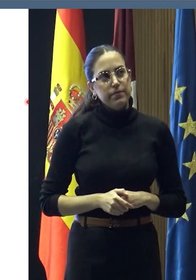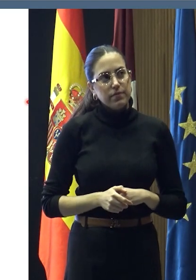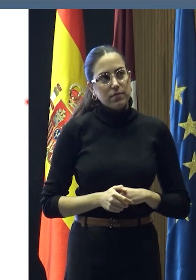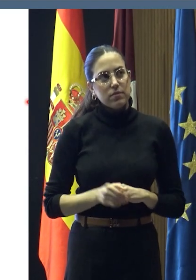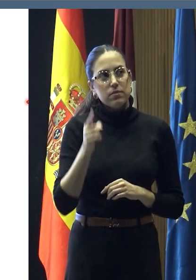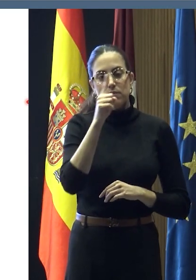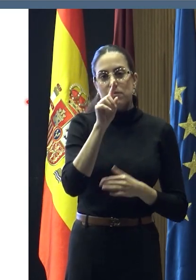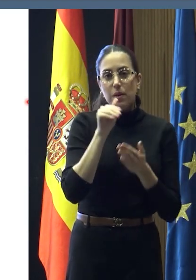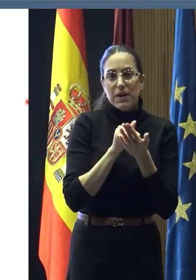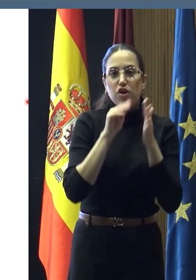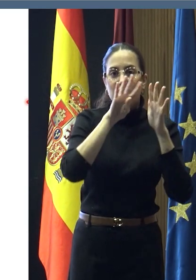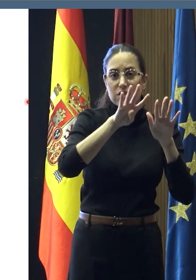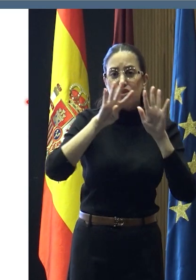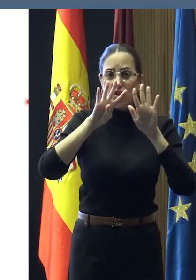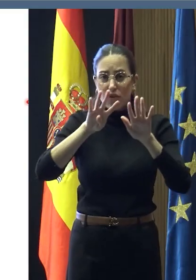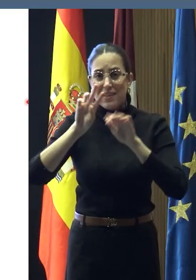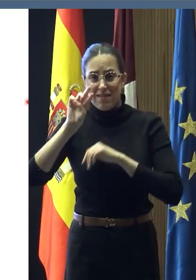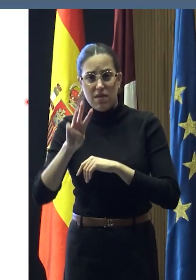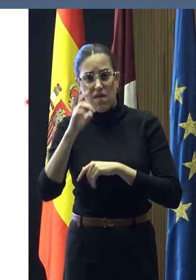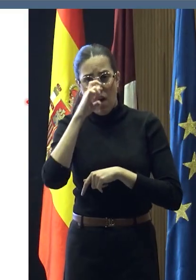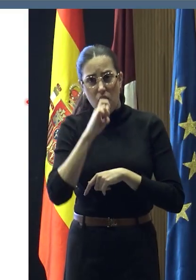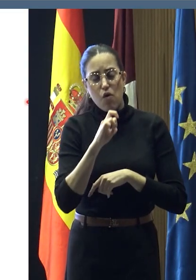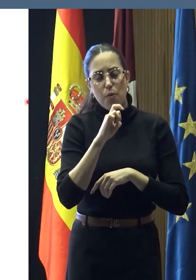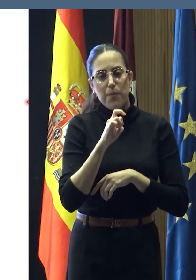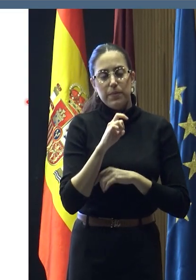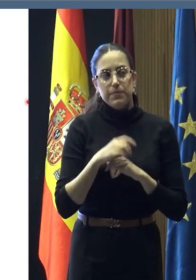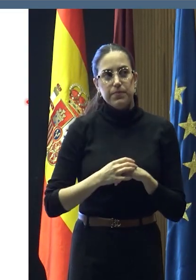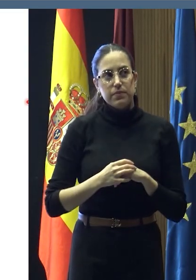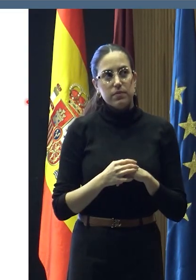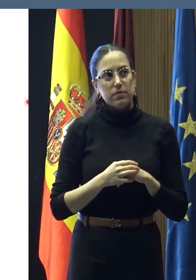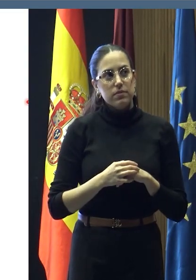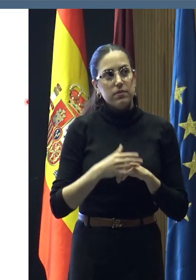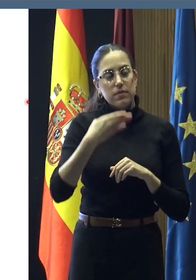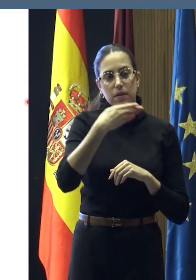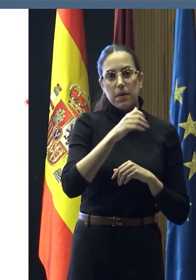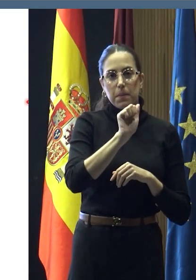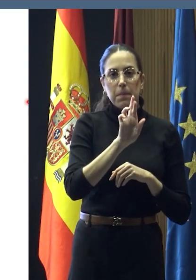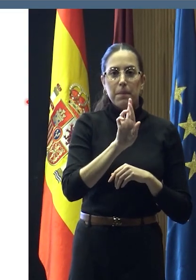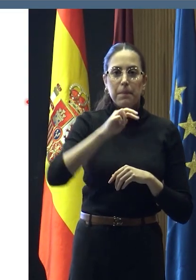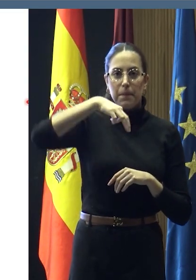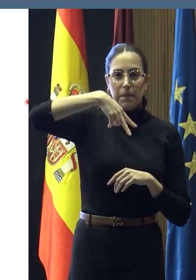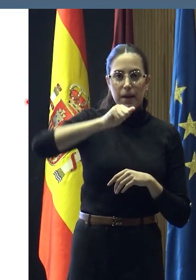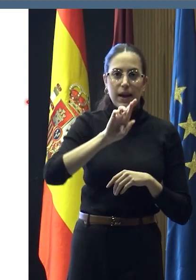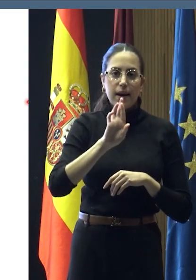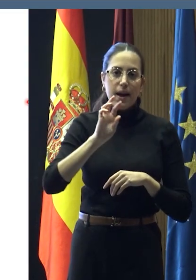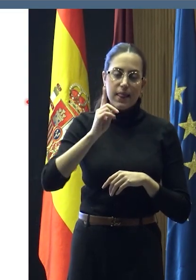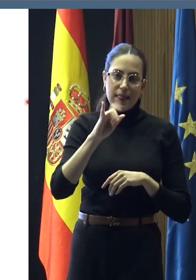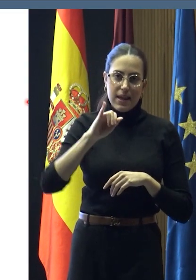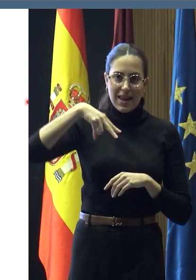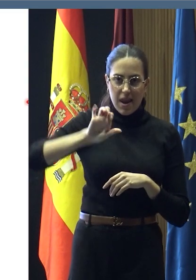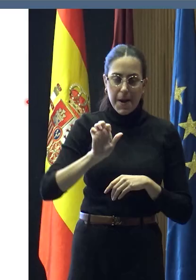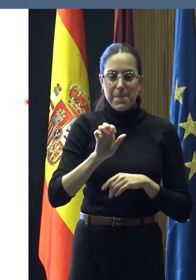En 1993, gracias a que Bernardine Seitz empezó a